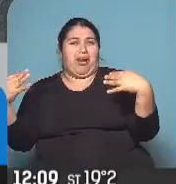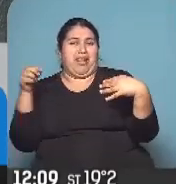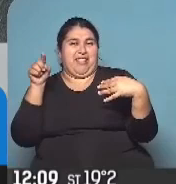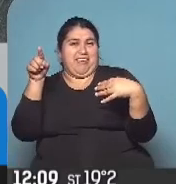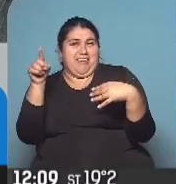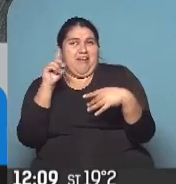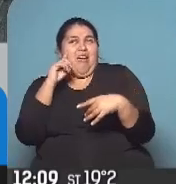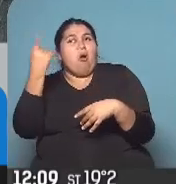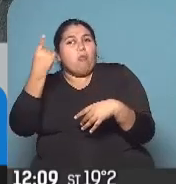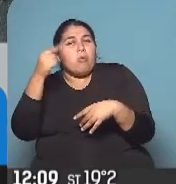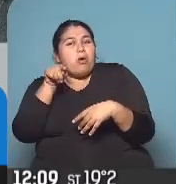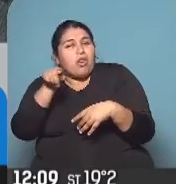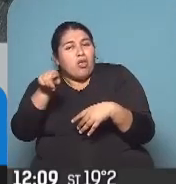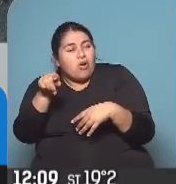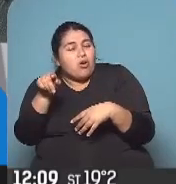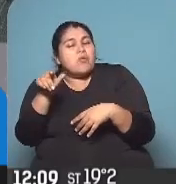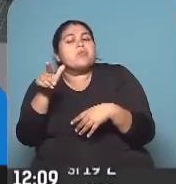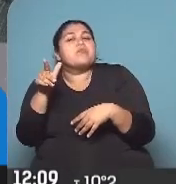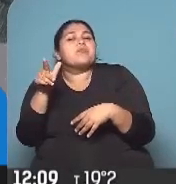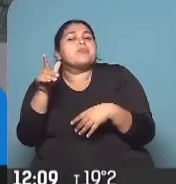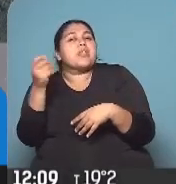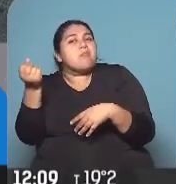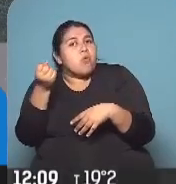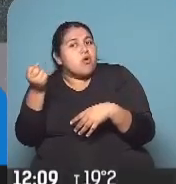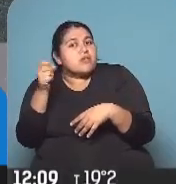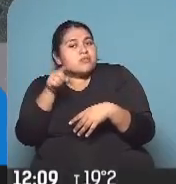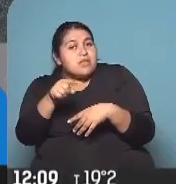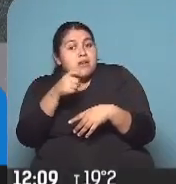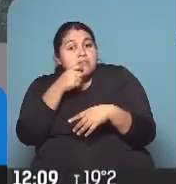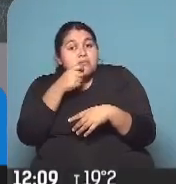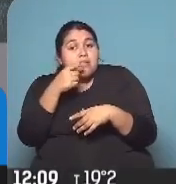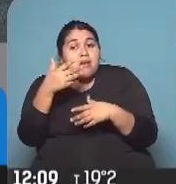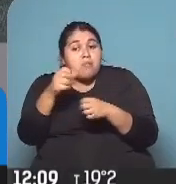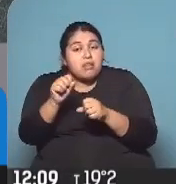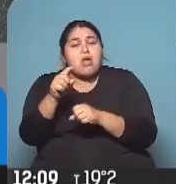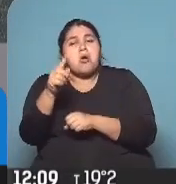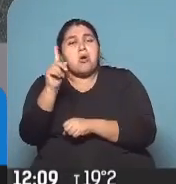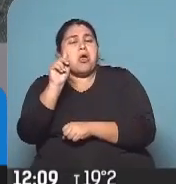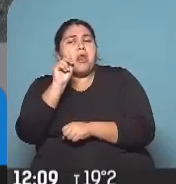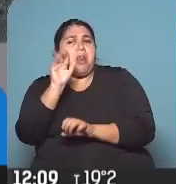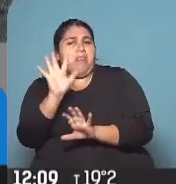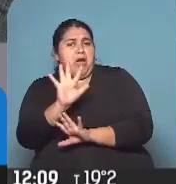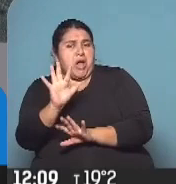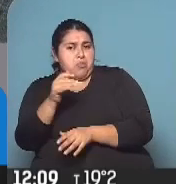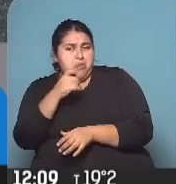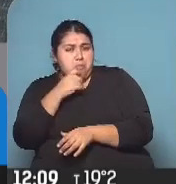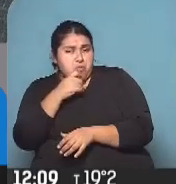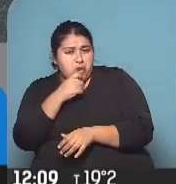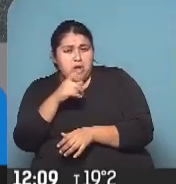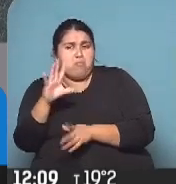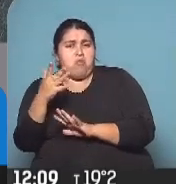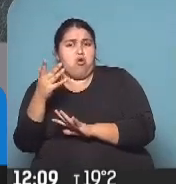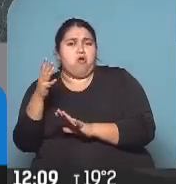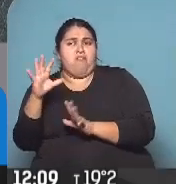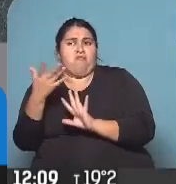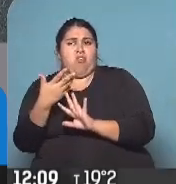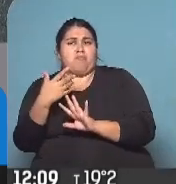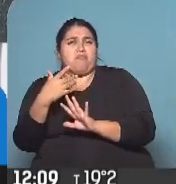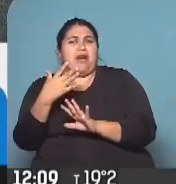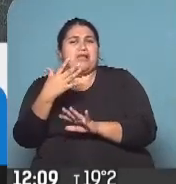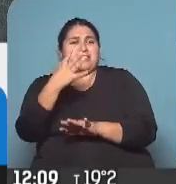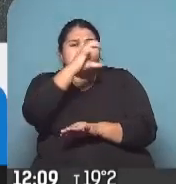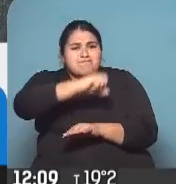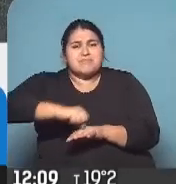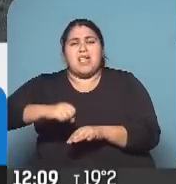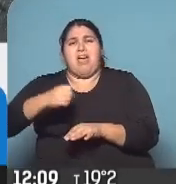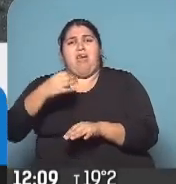que en base a los mismos quien los detenta ni siquiera puede ser compelida por la fuerza pública para presentarse